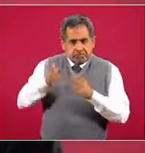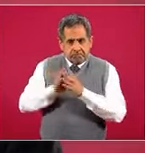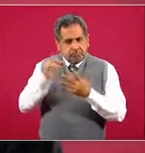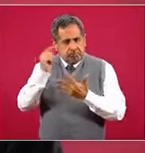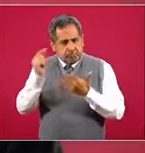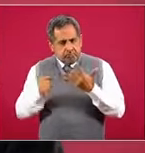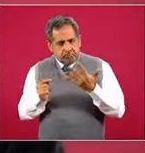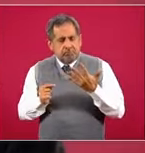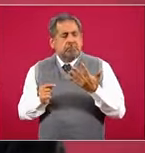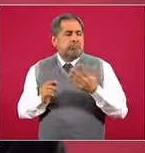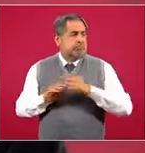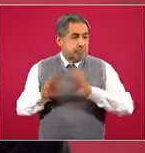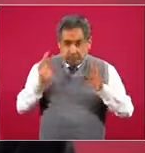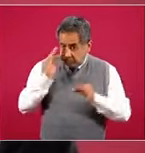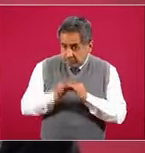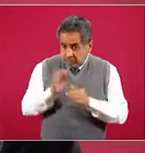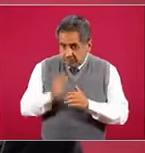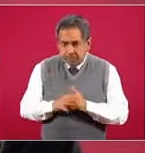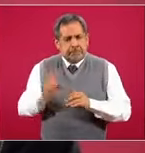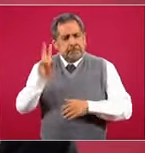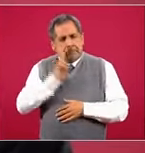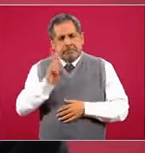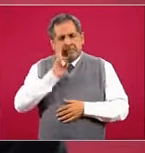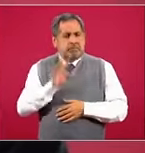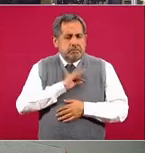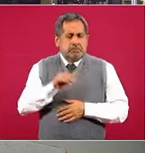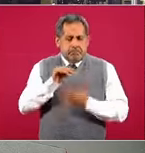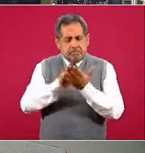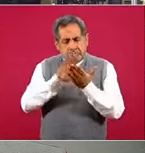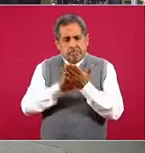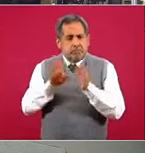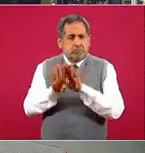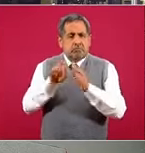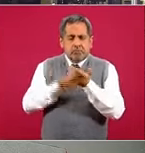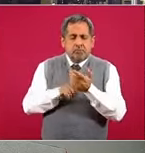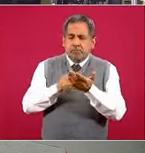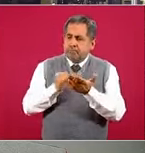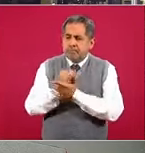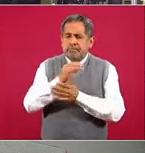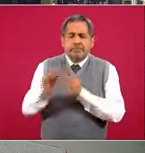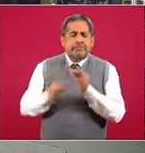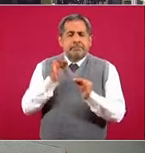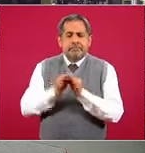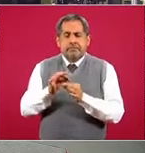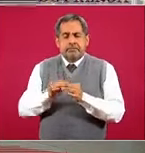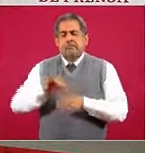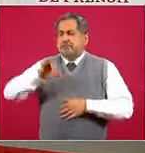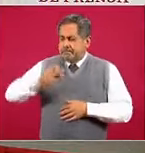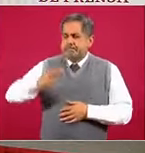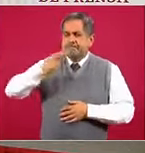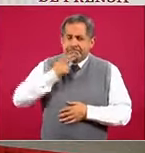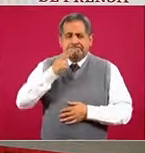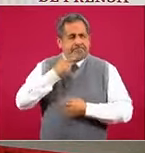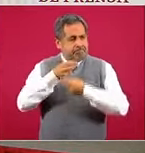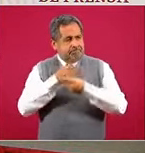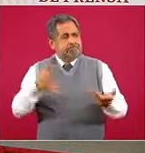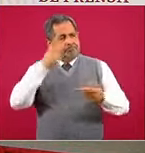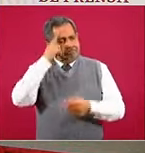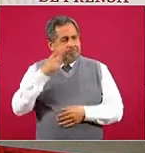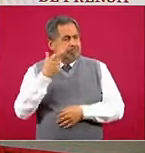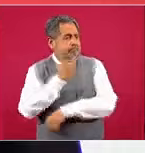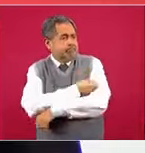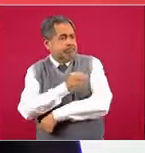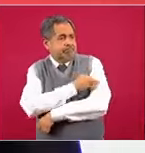hayan terminado, podrán entonces, en base a esto, precisamente definir la utilidad final de la